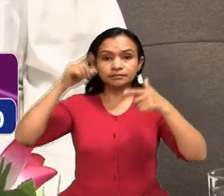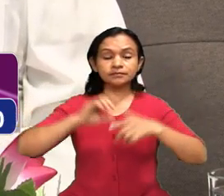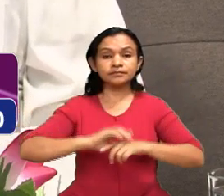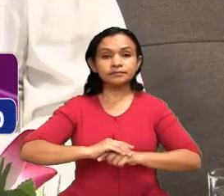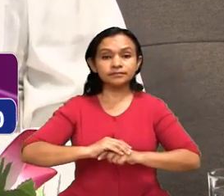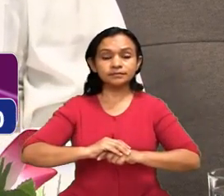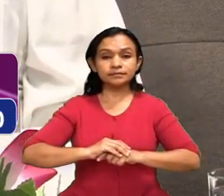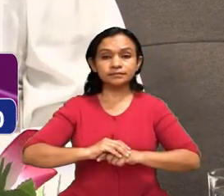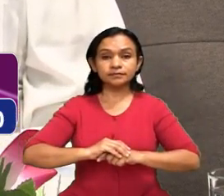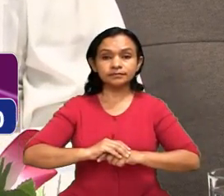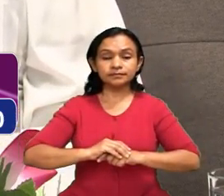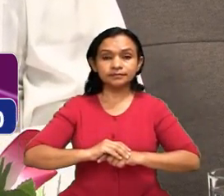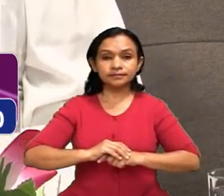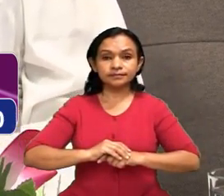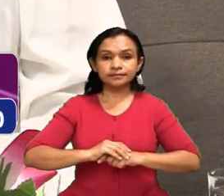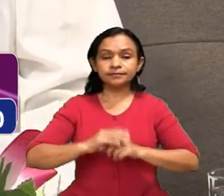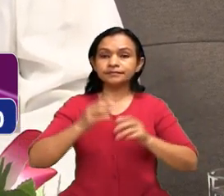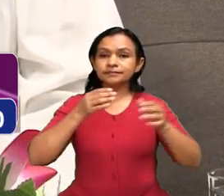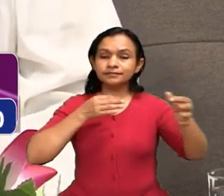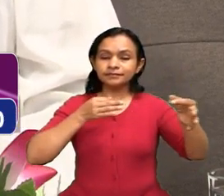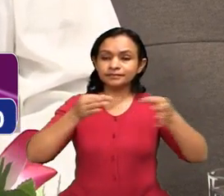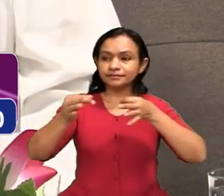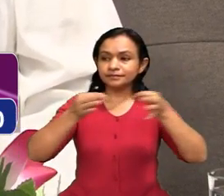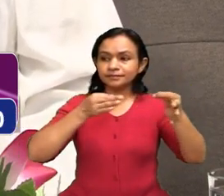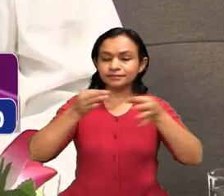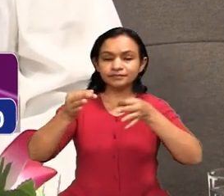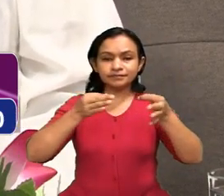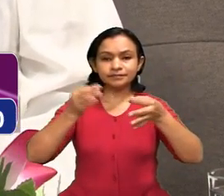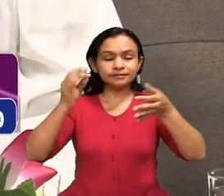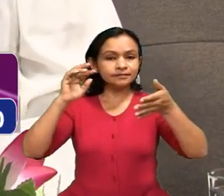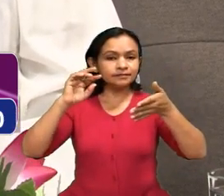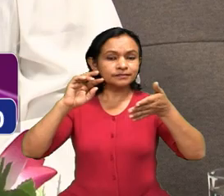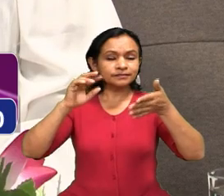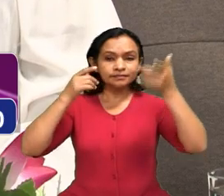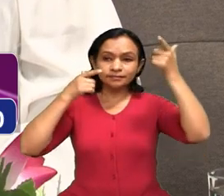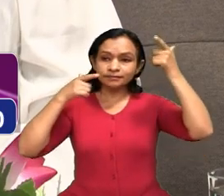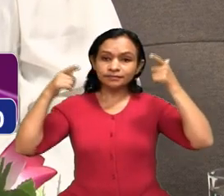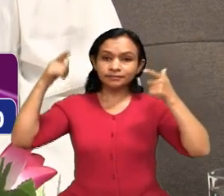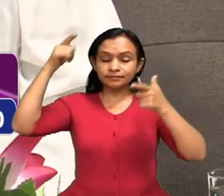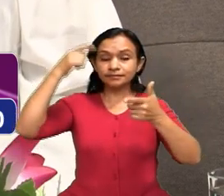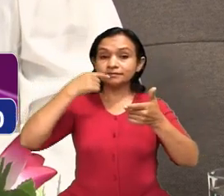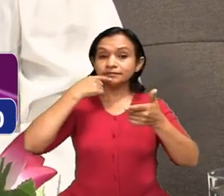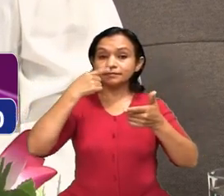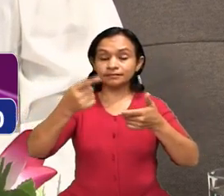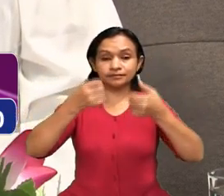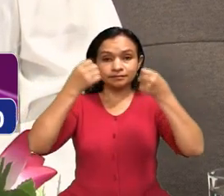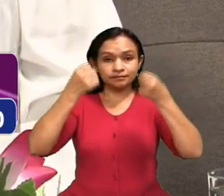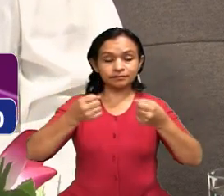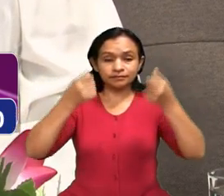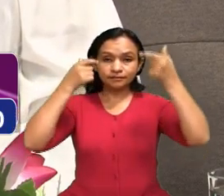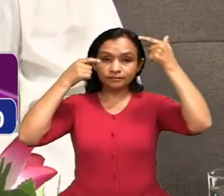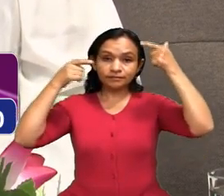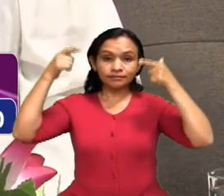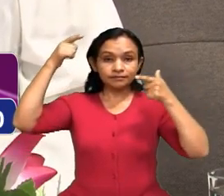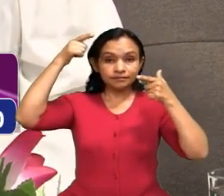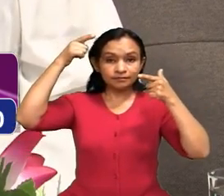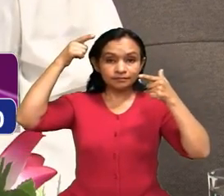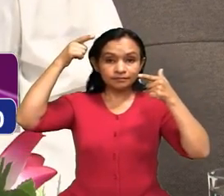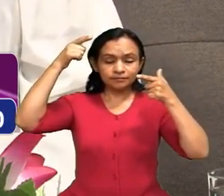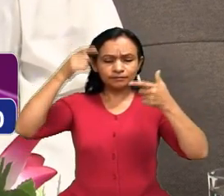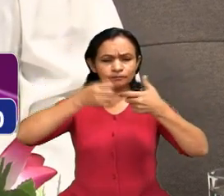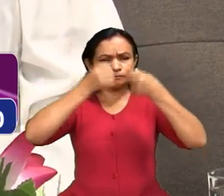y describiendo a Sandino, Bills dice lo siguiente: Sandino es